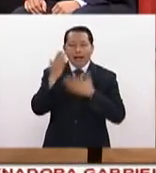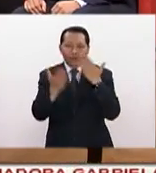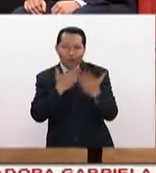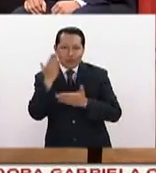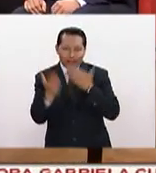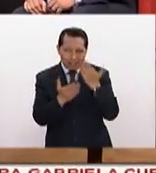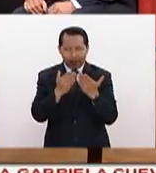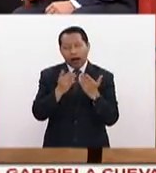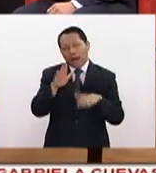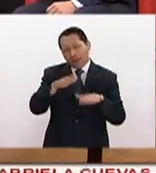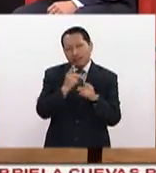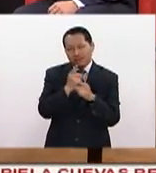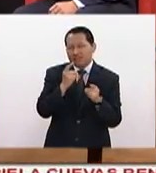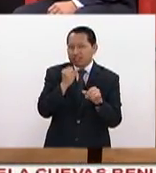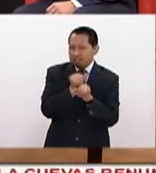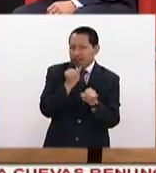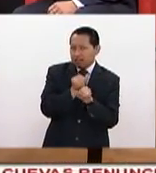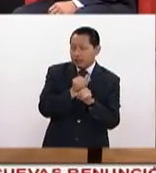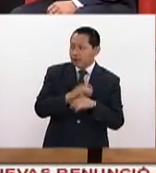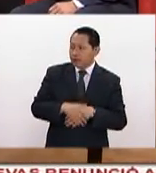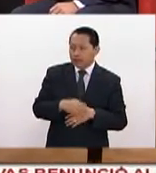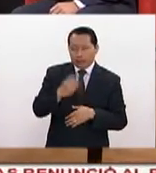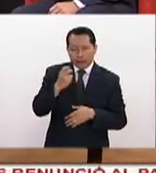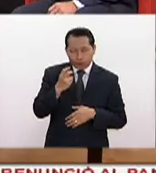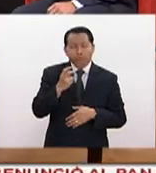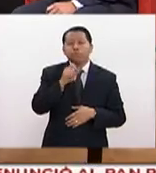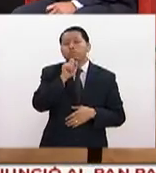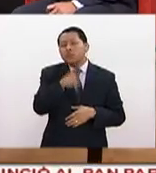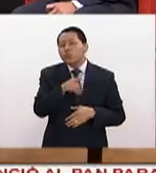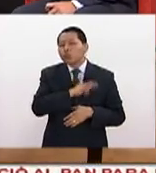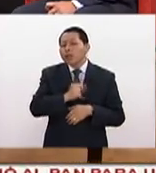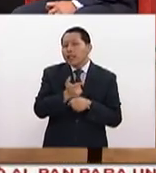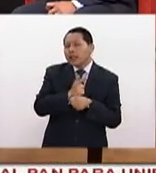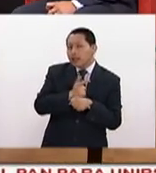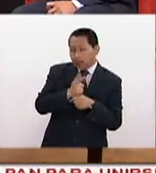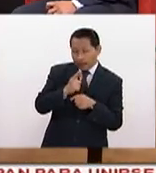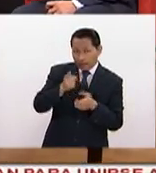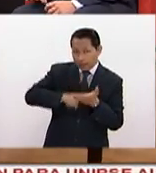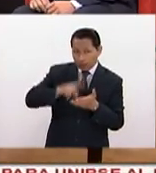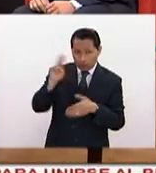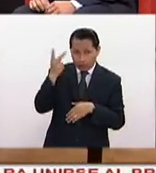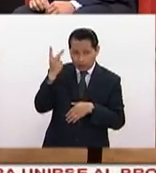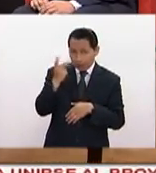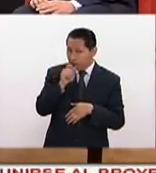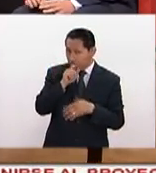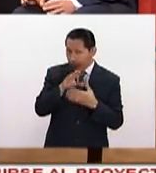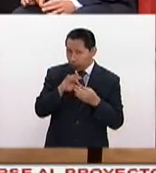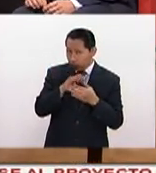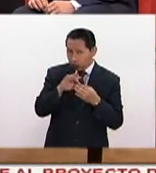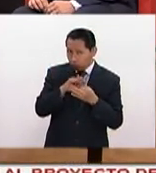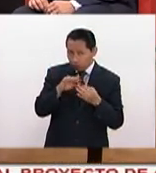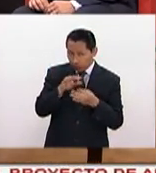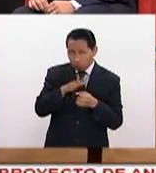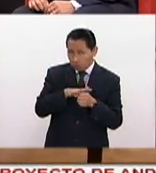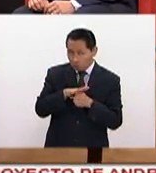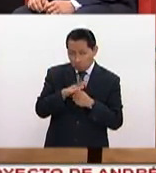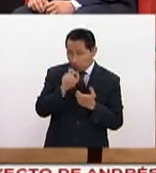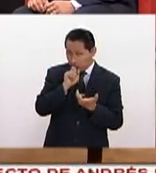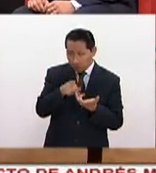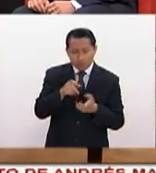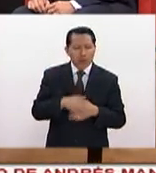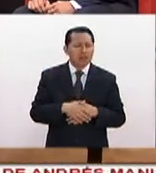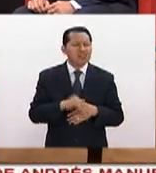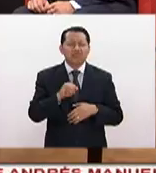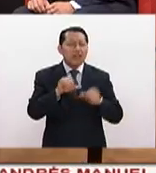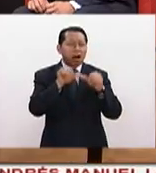usted, a distancia. Así es. Esa licenciatura puede ser mismo en licenciaturas del Politécnico Nacional. Así es. En cualquier área. En cualquier área.